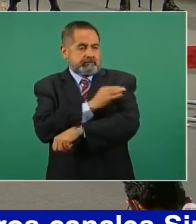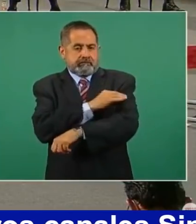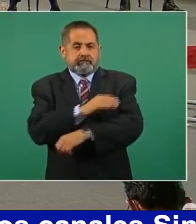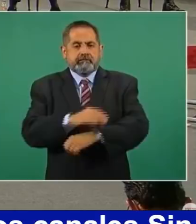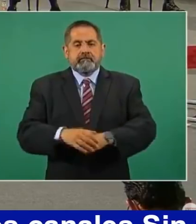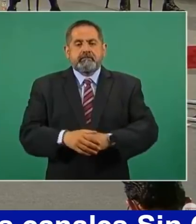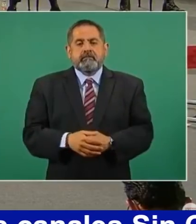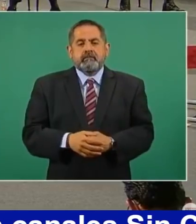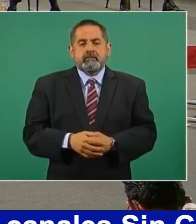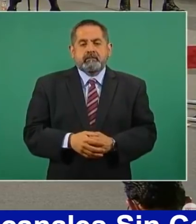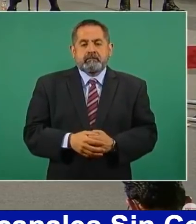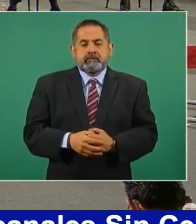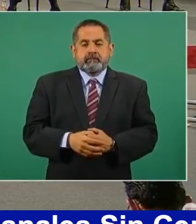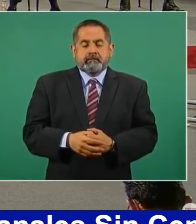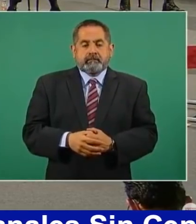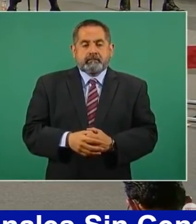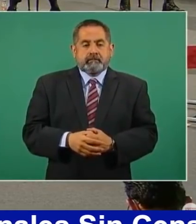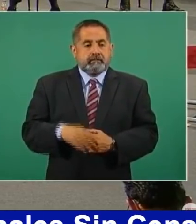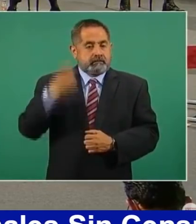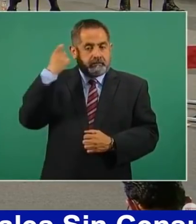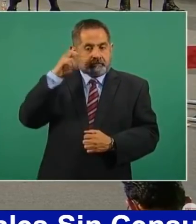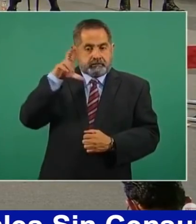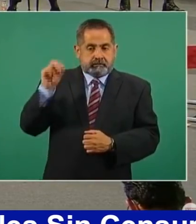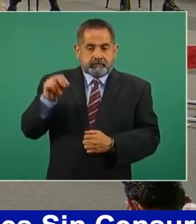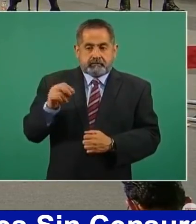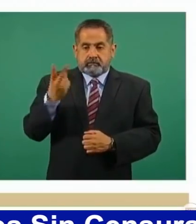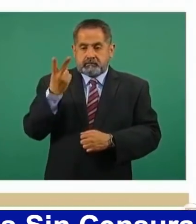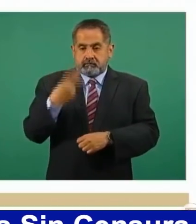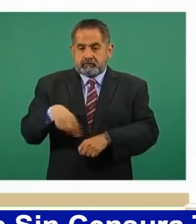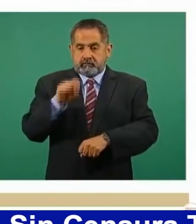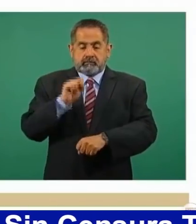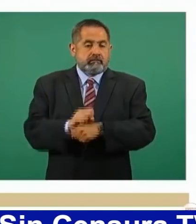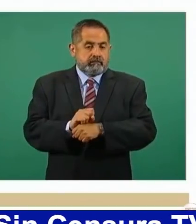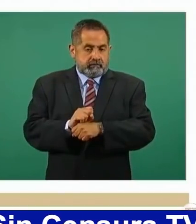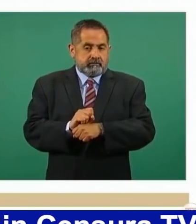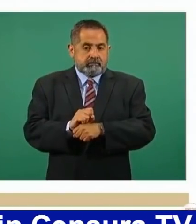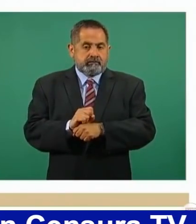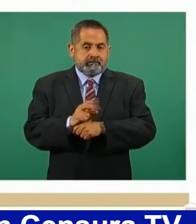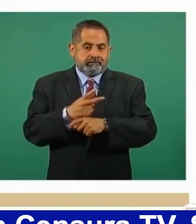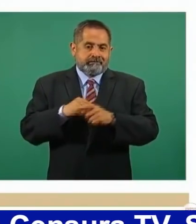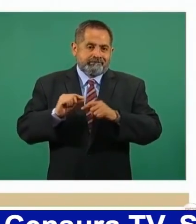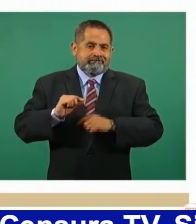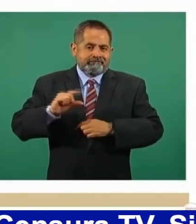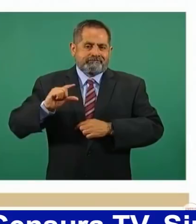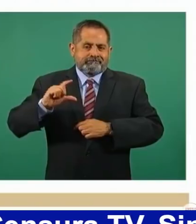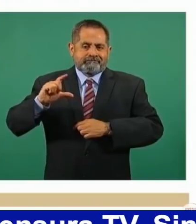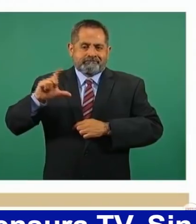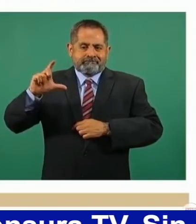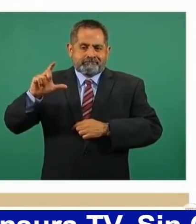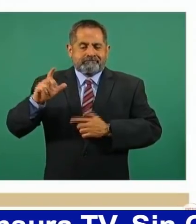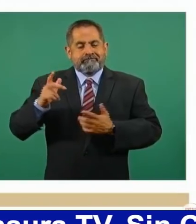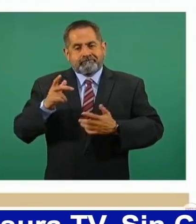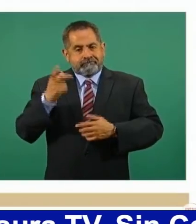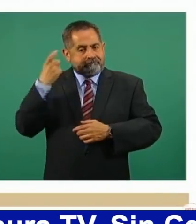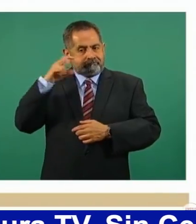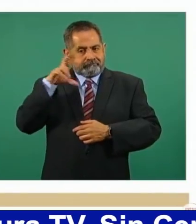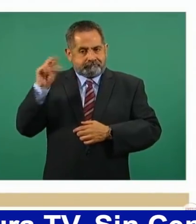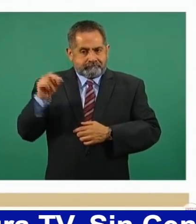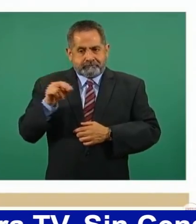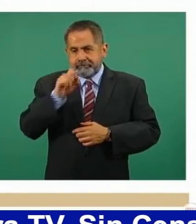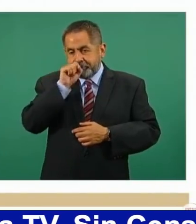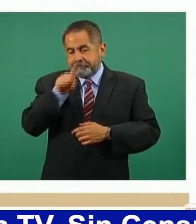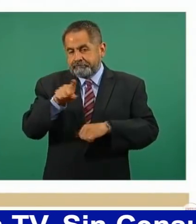siguiente. Quintana Roo, 2 semanas también a la alza en condición de semáforo amarillo y la